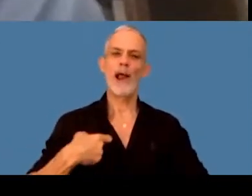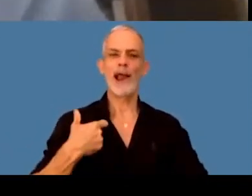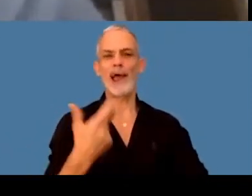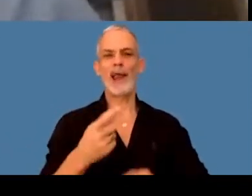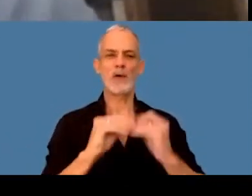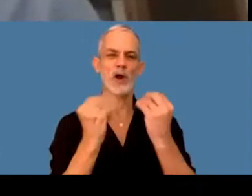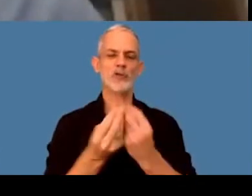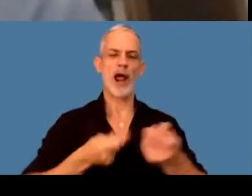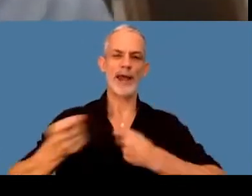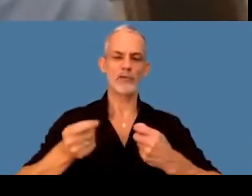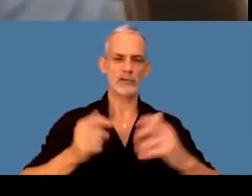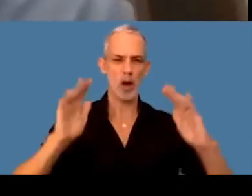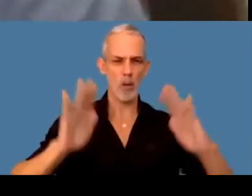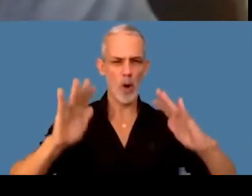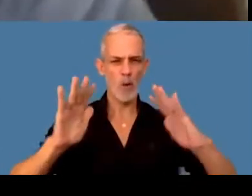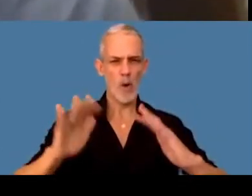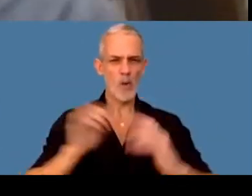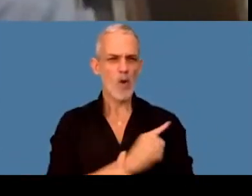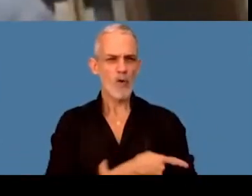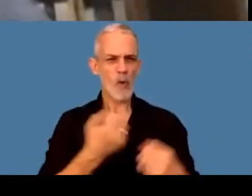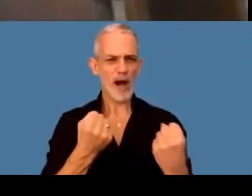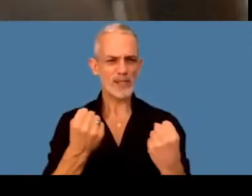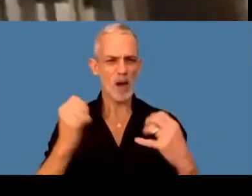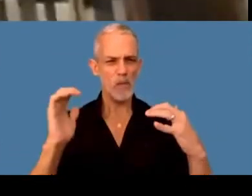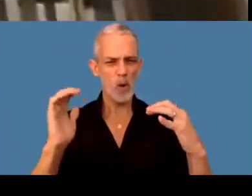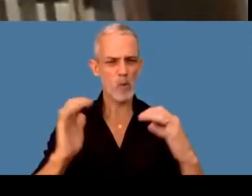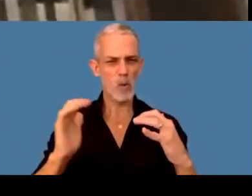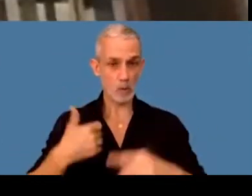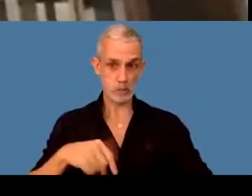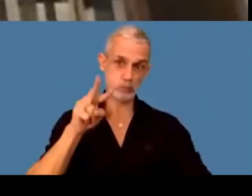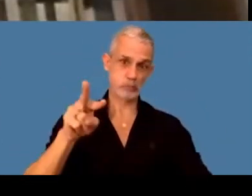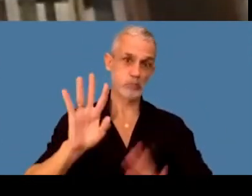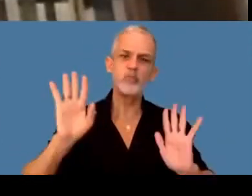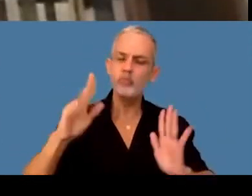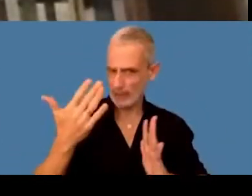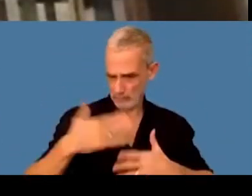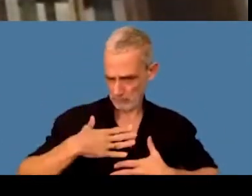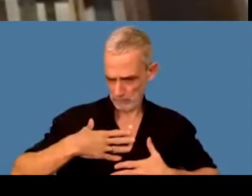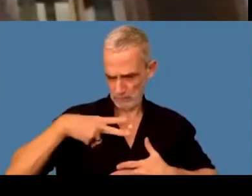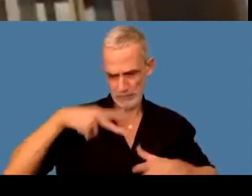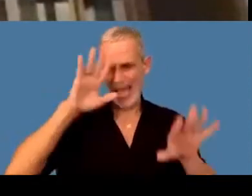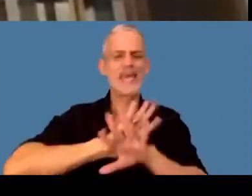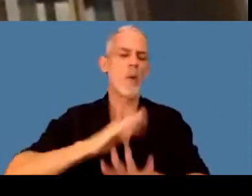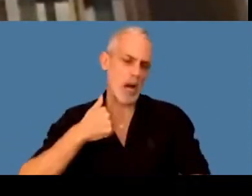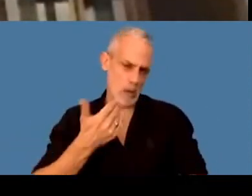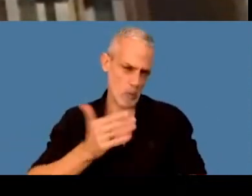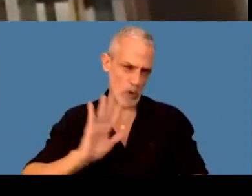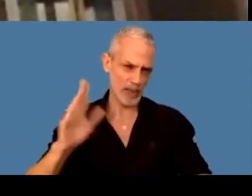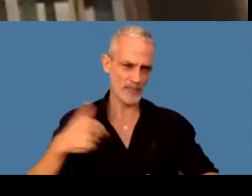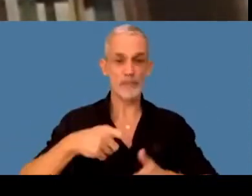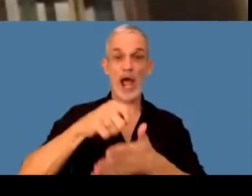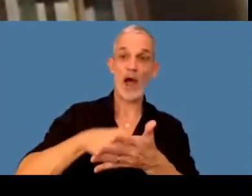la negociación colectiva. Porque yo observaba en ese momento, capaz que es una observación errónea mía, pero se cerraban